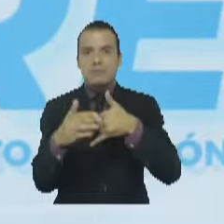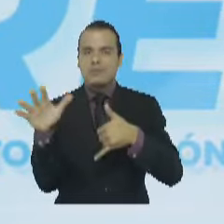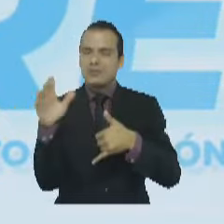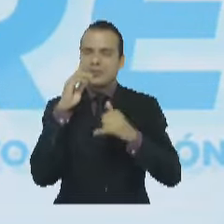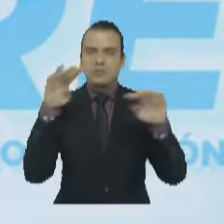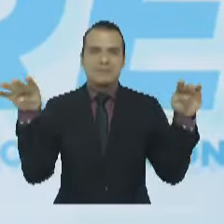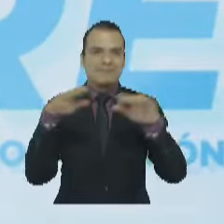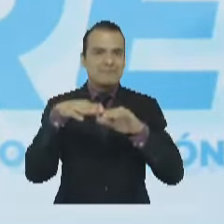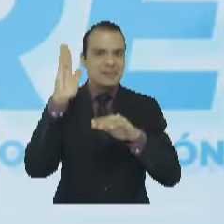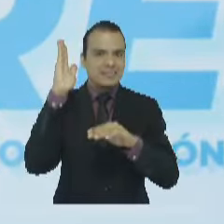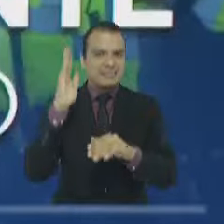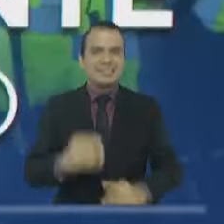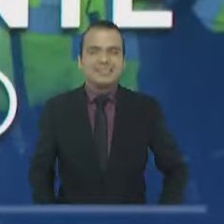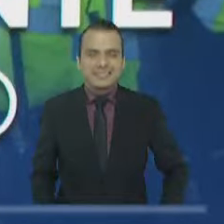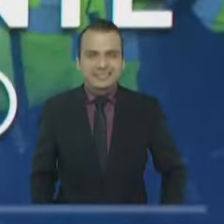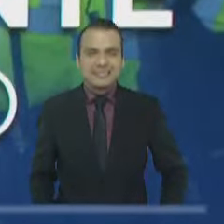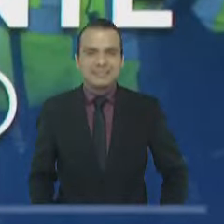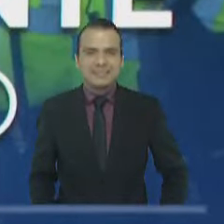nuestro rating.